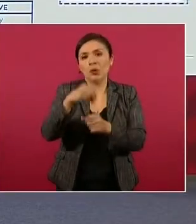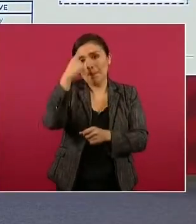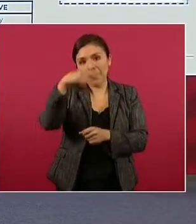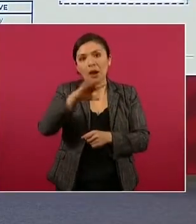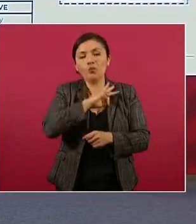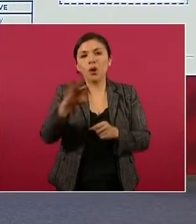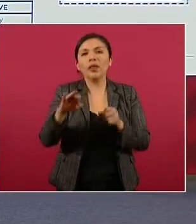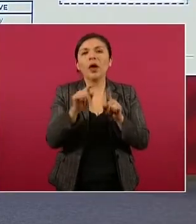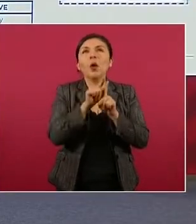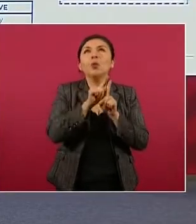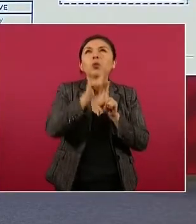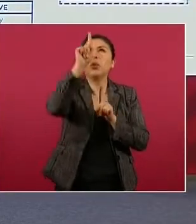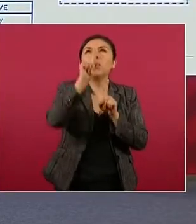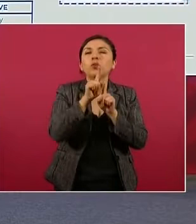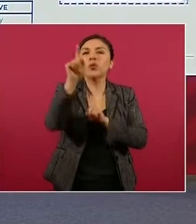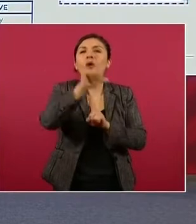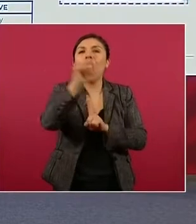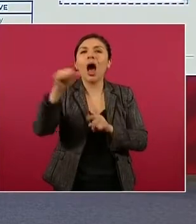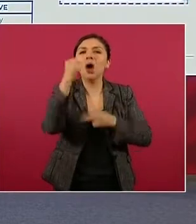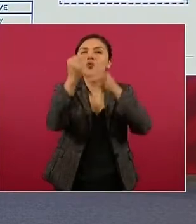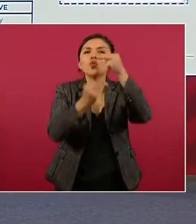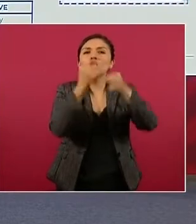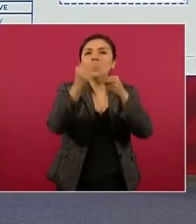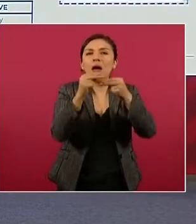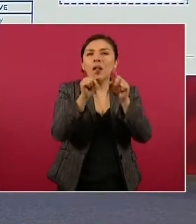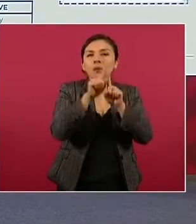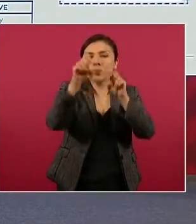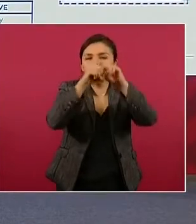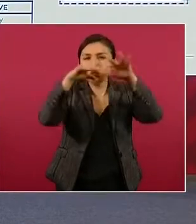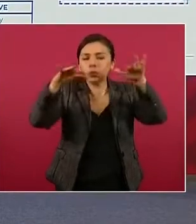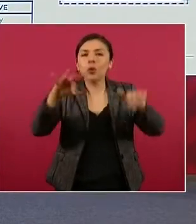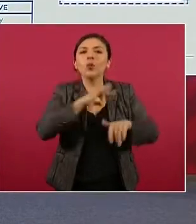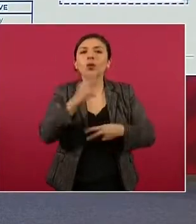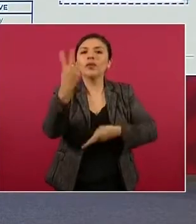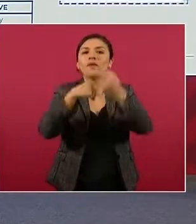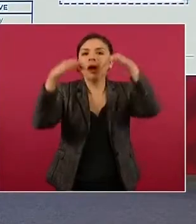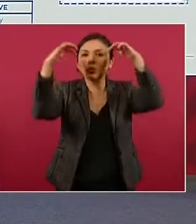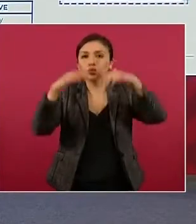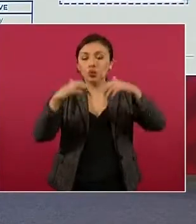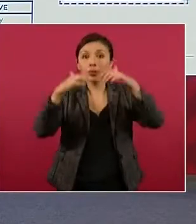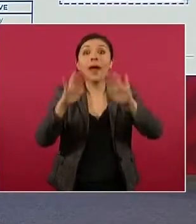bombardeo de nubes y generar de lluvia ya el día de ayer hizo el bombardeo de nubes